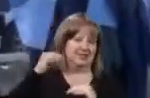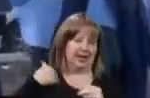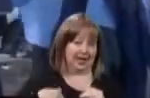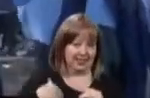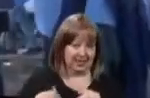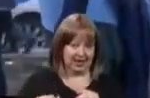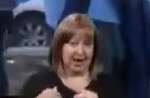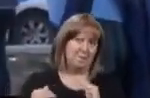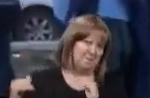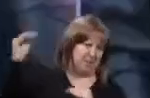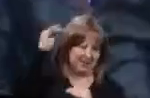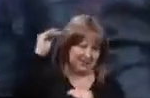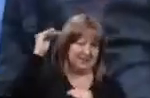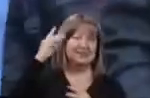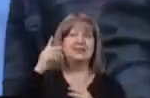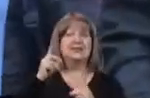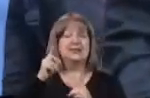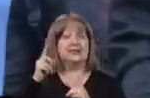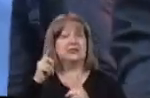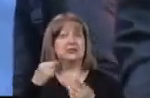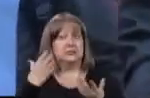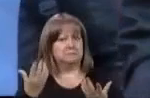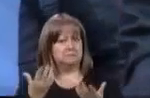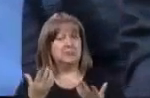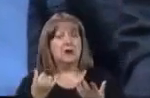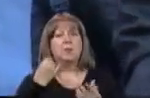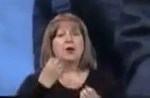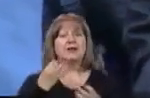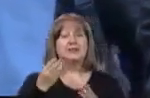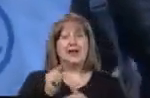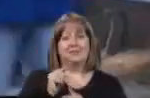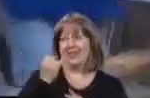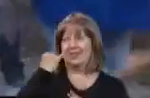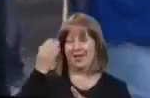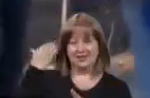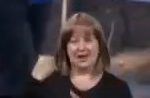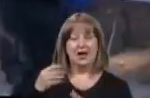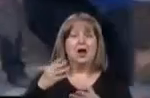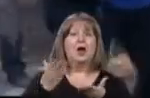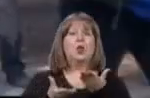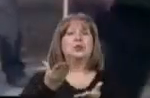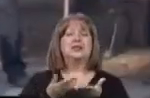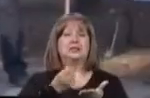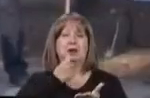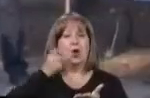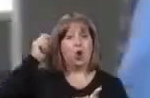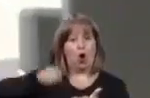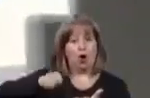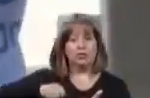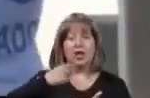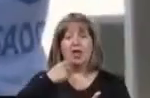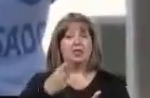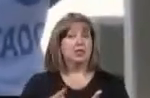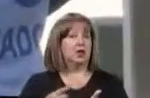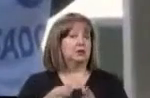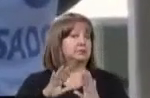eso entonces es una instancia de alzada, cuando recordemos hace pocos días aquí en la justicia local mendocina, la Suprema Corte